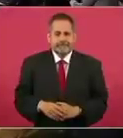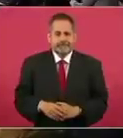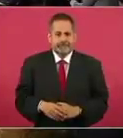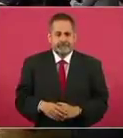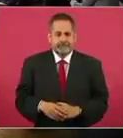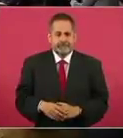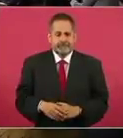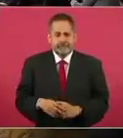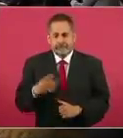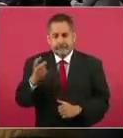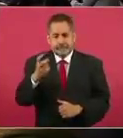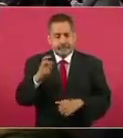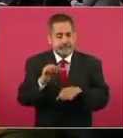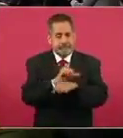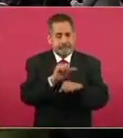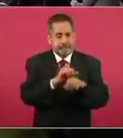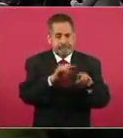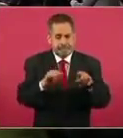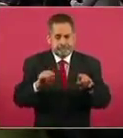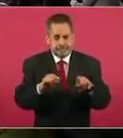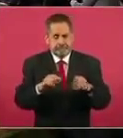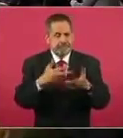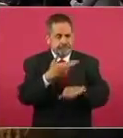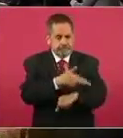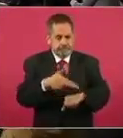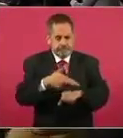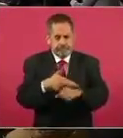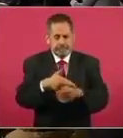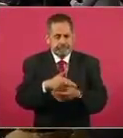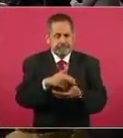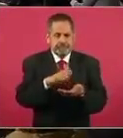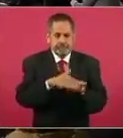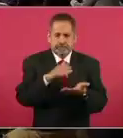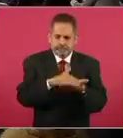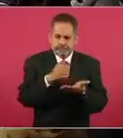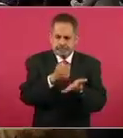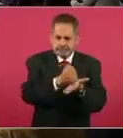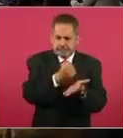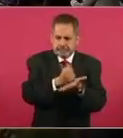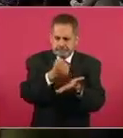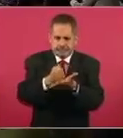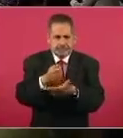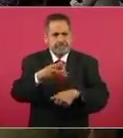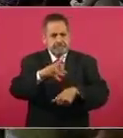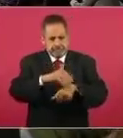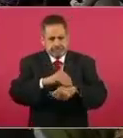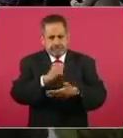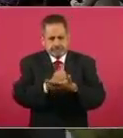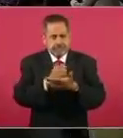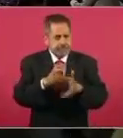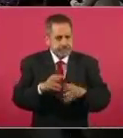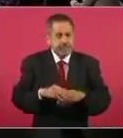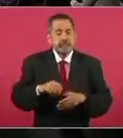Estos son los vehículos que se han regularizado. Y en efecto, en el caso de